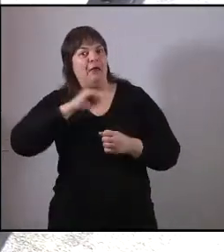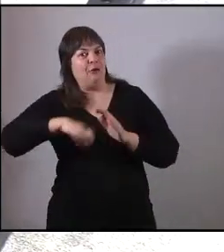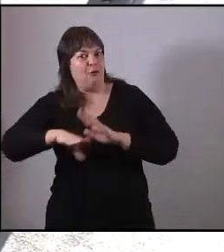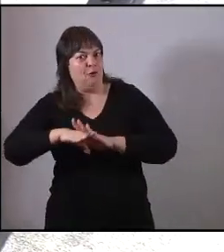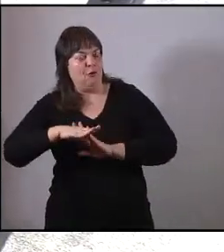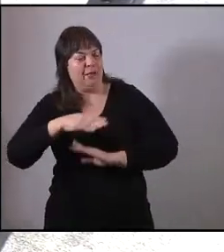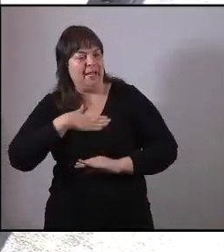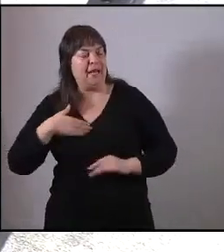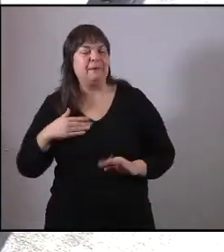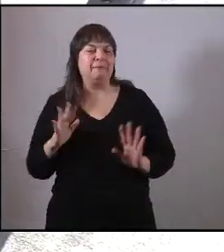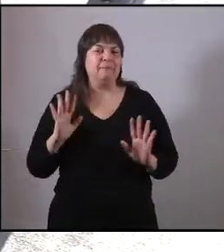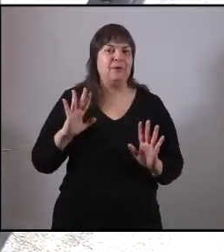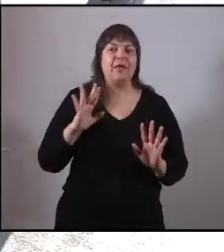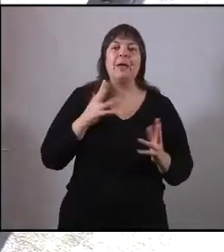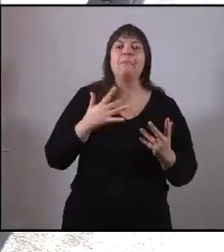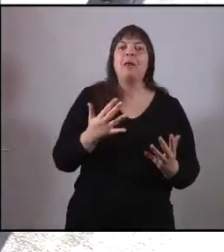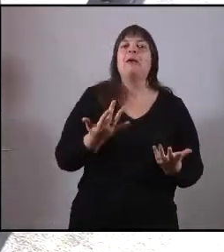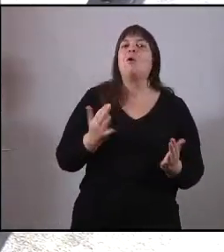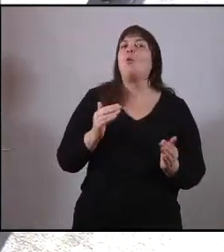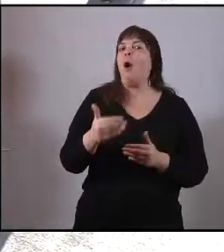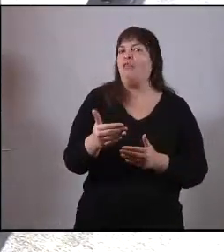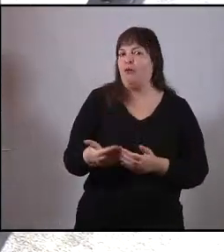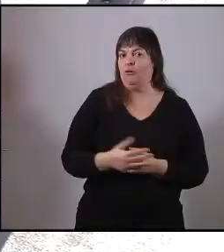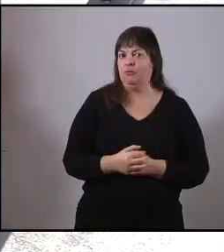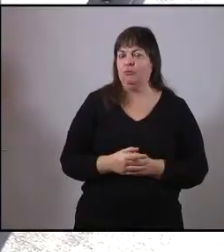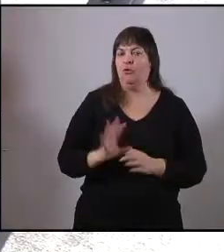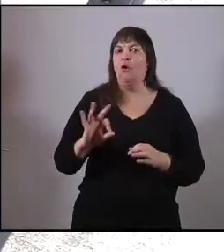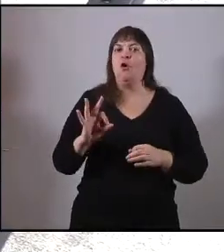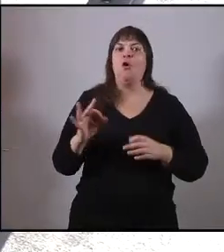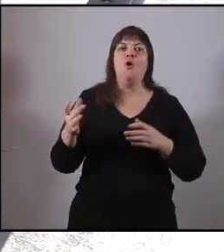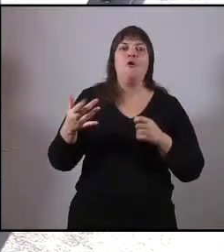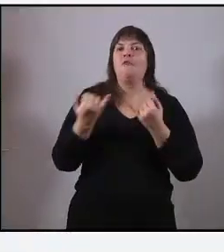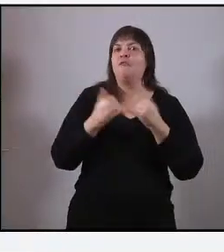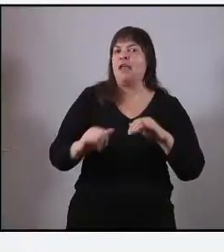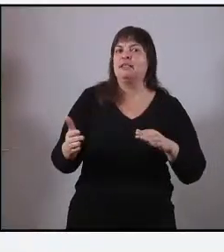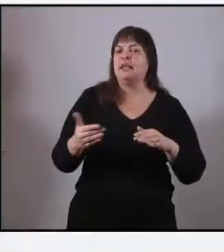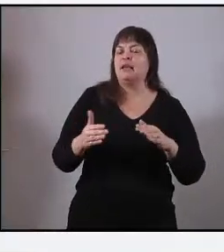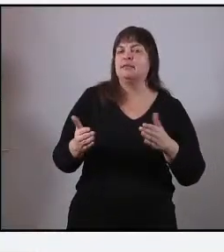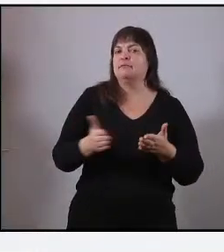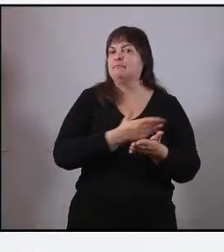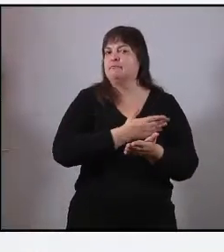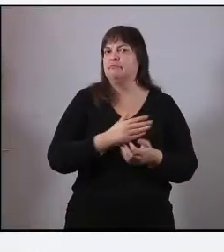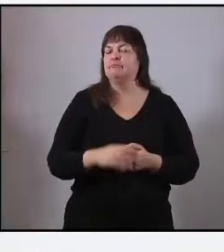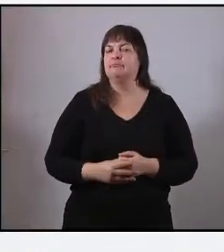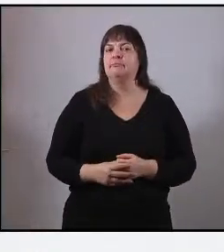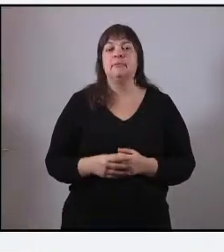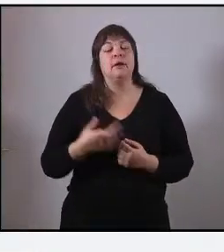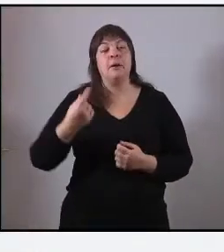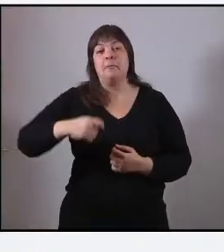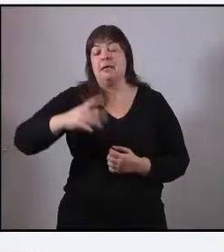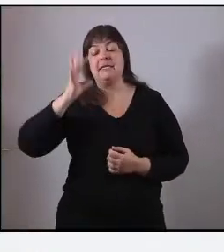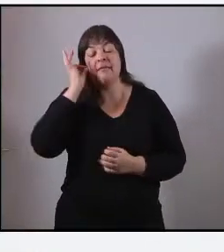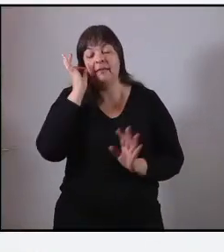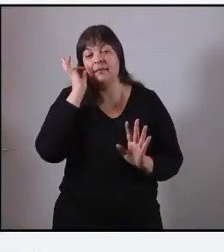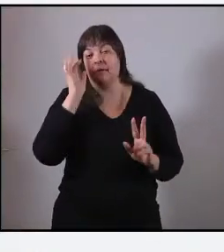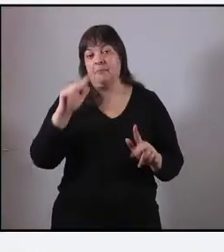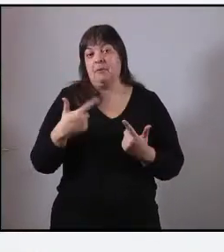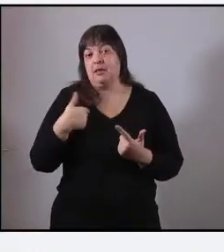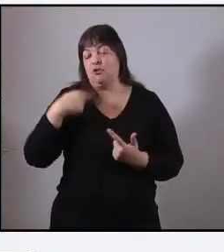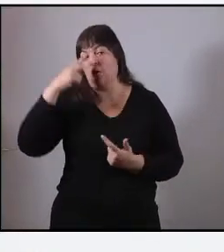¿cuándo? En breve, pero ¿cuándo? ¿O se va a dejar pasar estas fiestas? Lo trasladará la presidenta. Permítame que, por